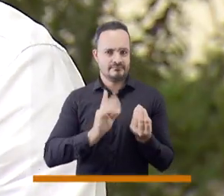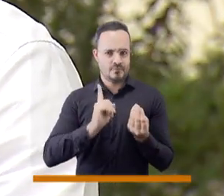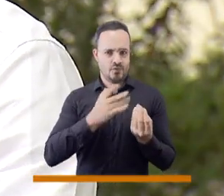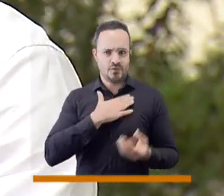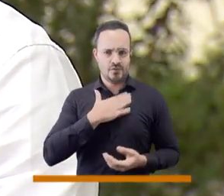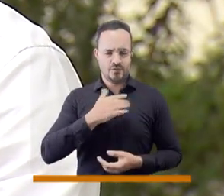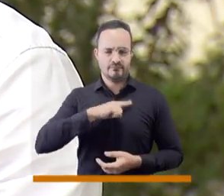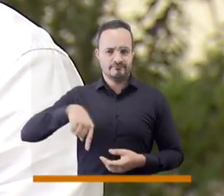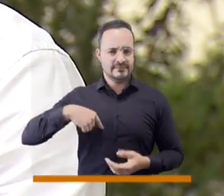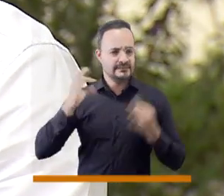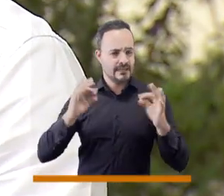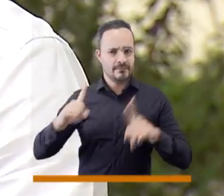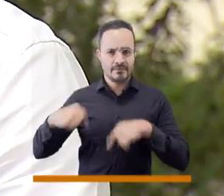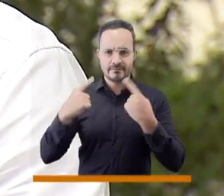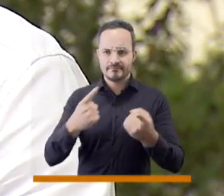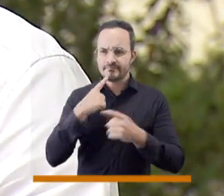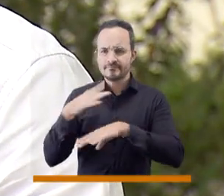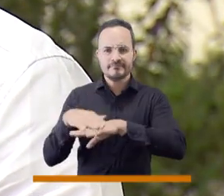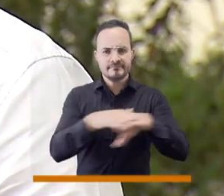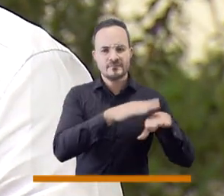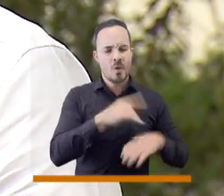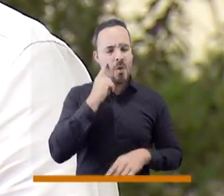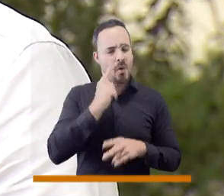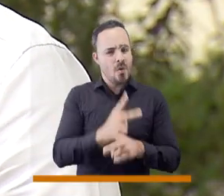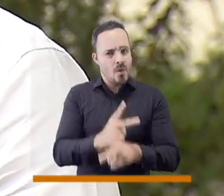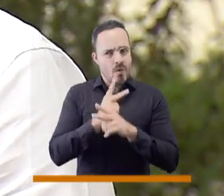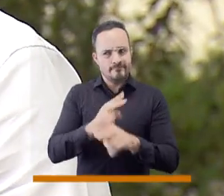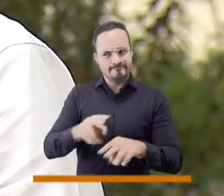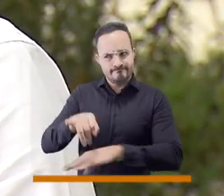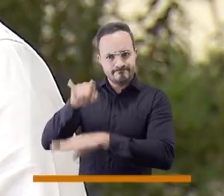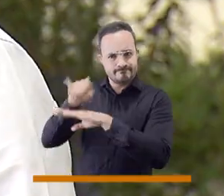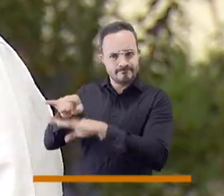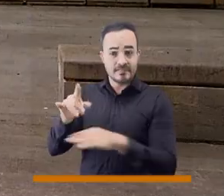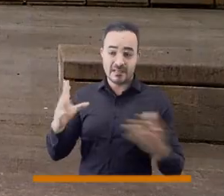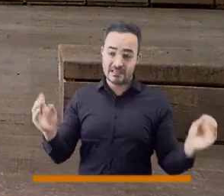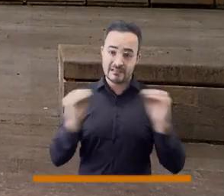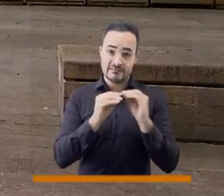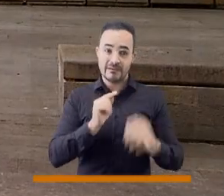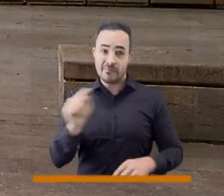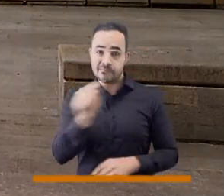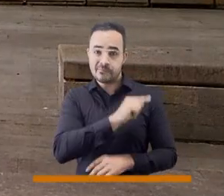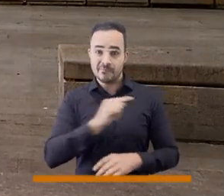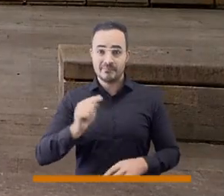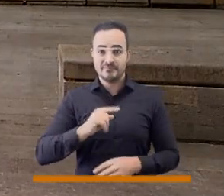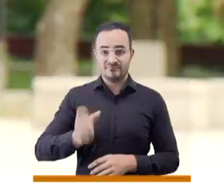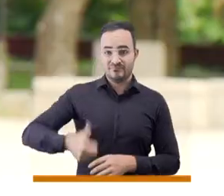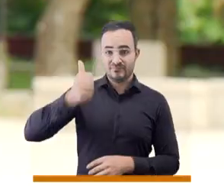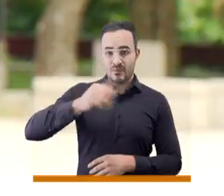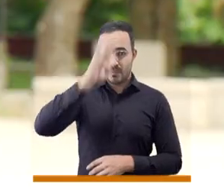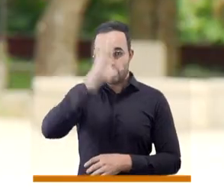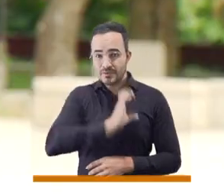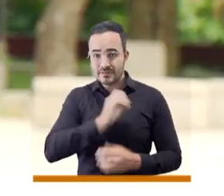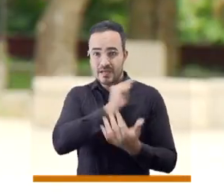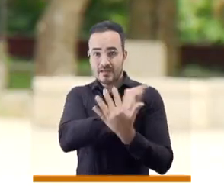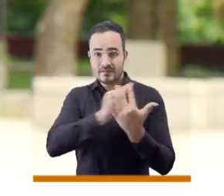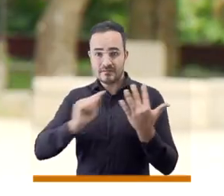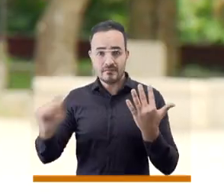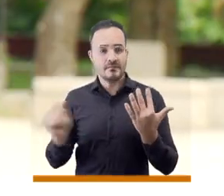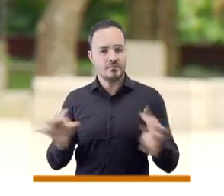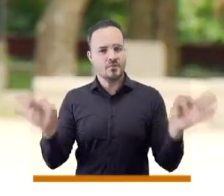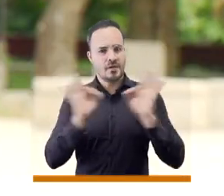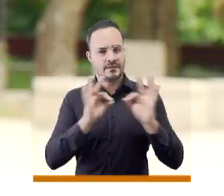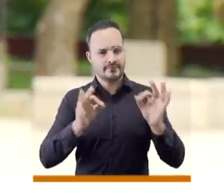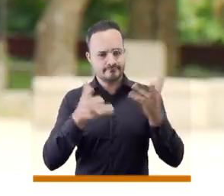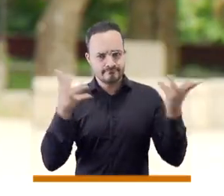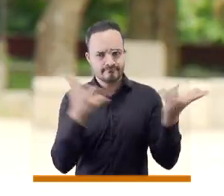ponerle mucho cuidado, y aquí también hay que respaldar obviamente a la fuerza pública. En el proceso que estamos viendo actualmente,